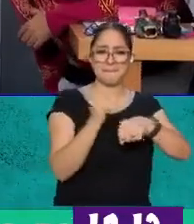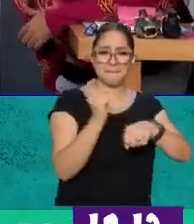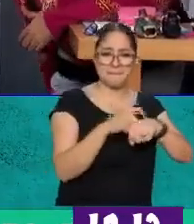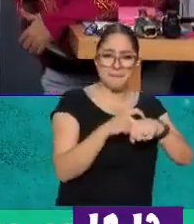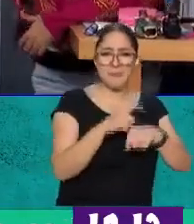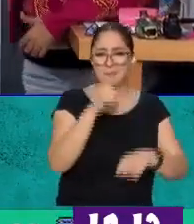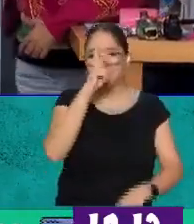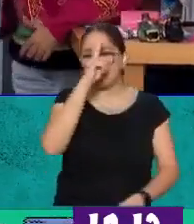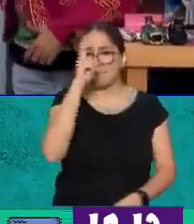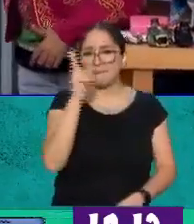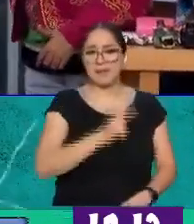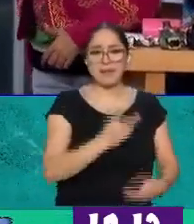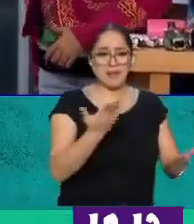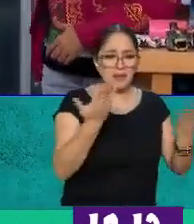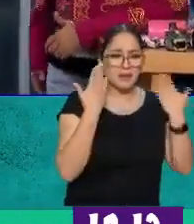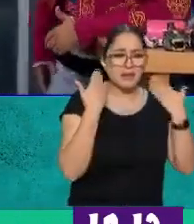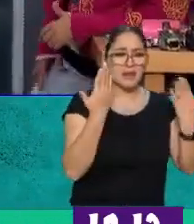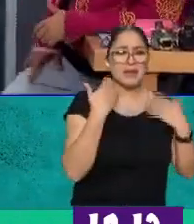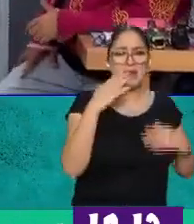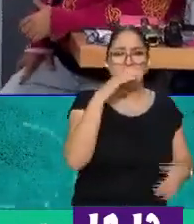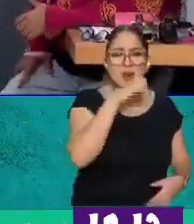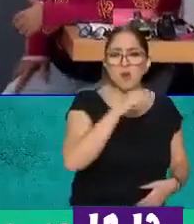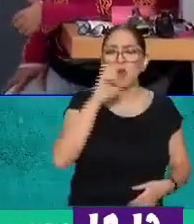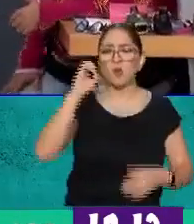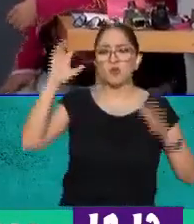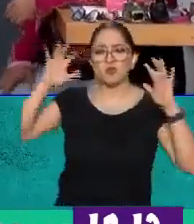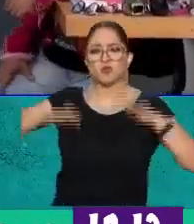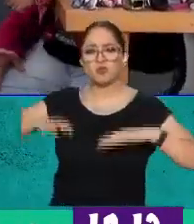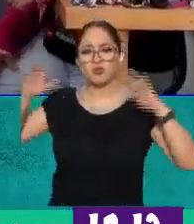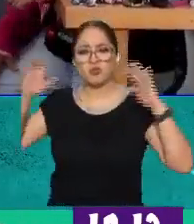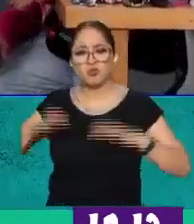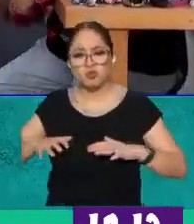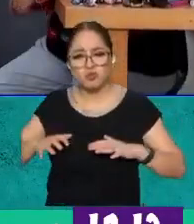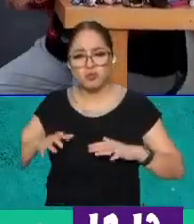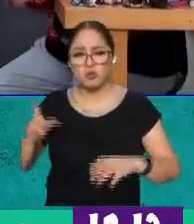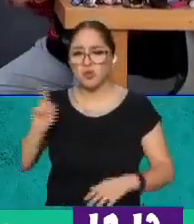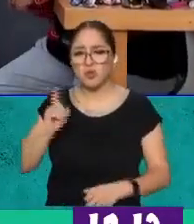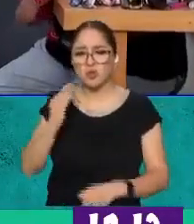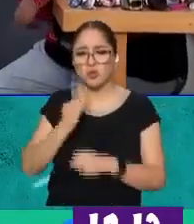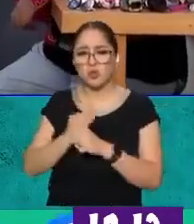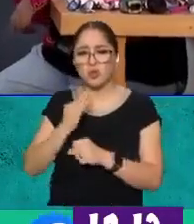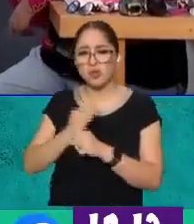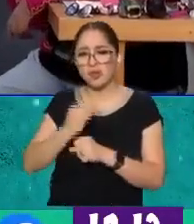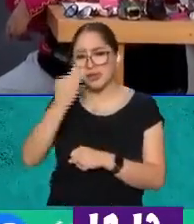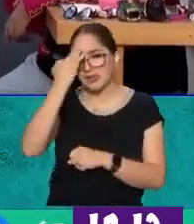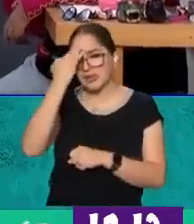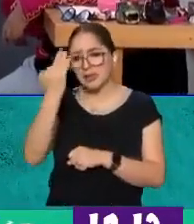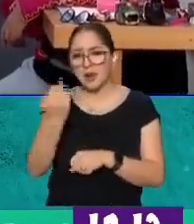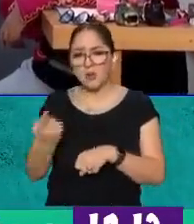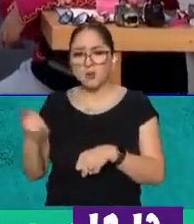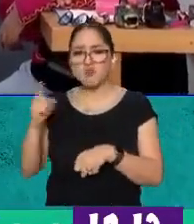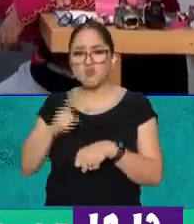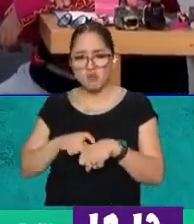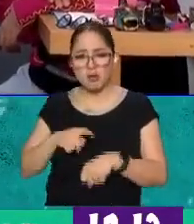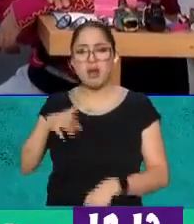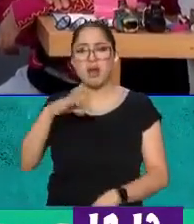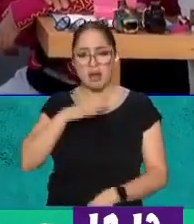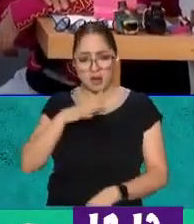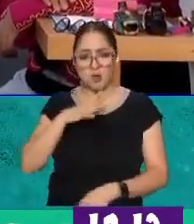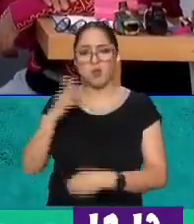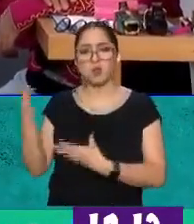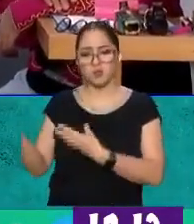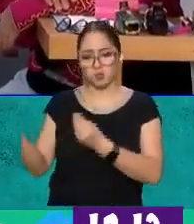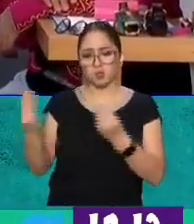llueve. Ah, si quieres... no, ahorita empieza ya la época de alacranes. No recuerdo cuántos van ya de picados, pero sí tenemos ahí como